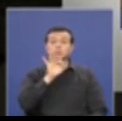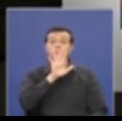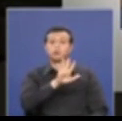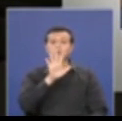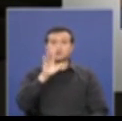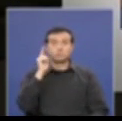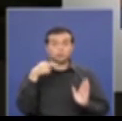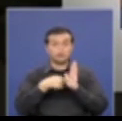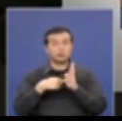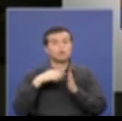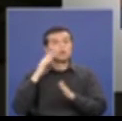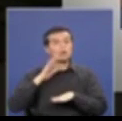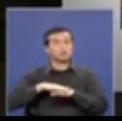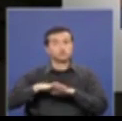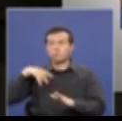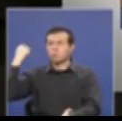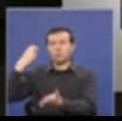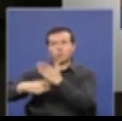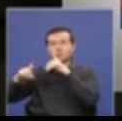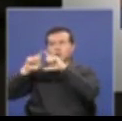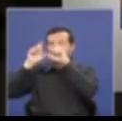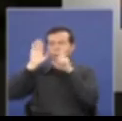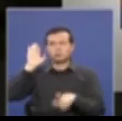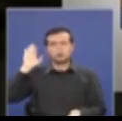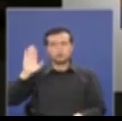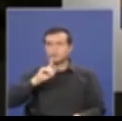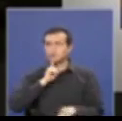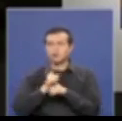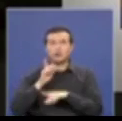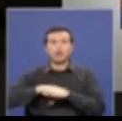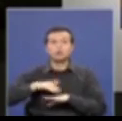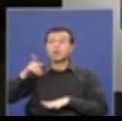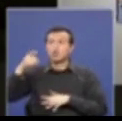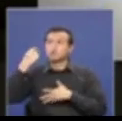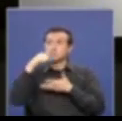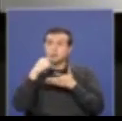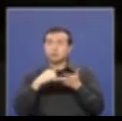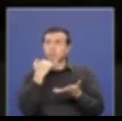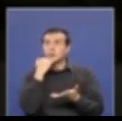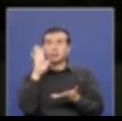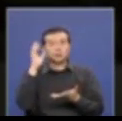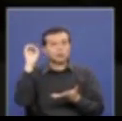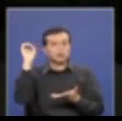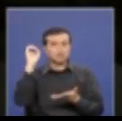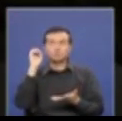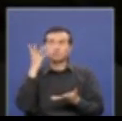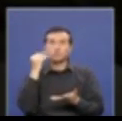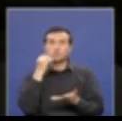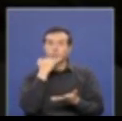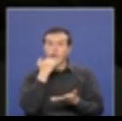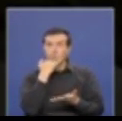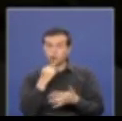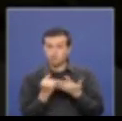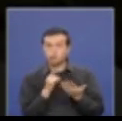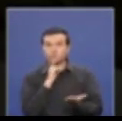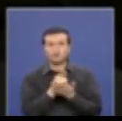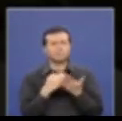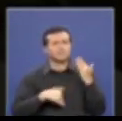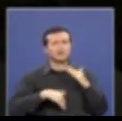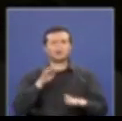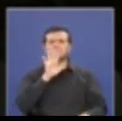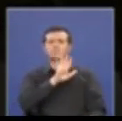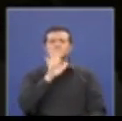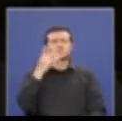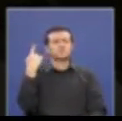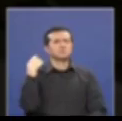3.955.000 por multas aplicadas a la empresa HAL por sus incumplimientos. Es decir, más de